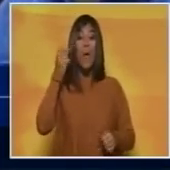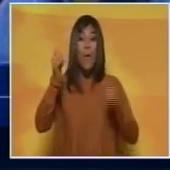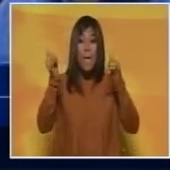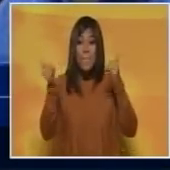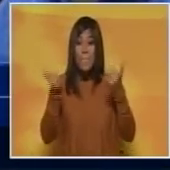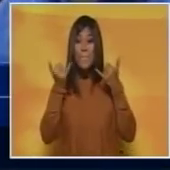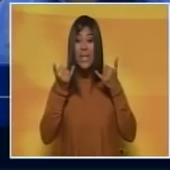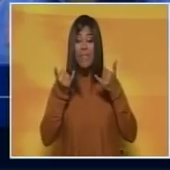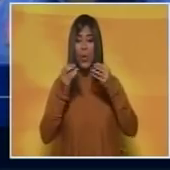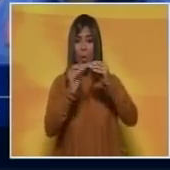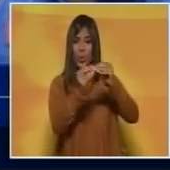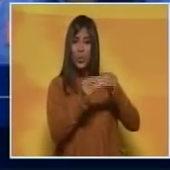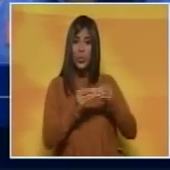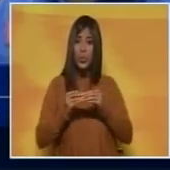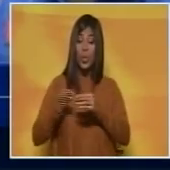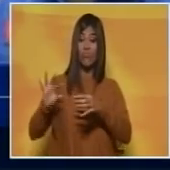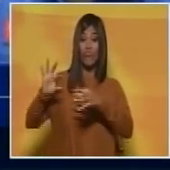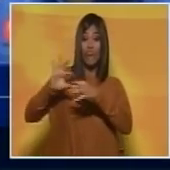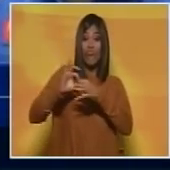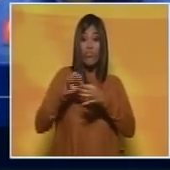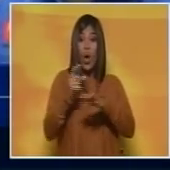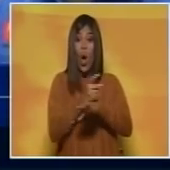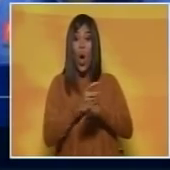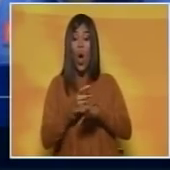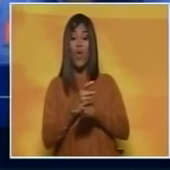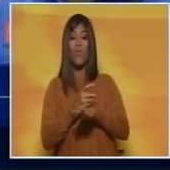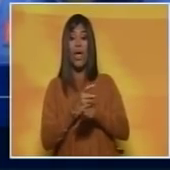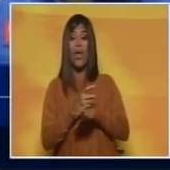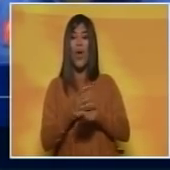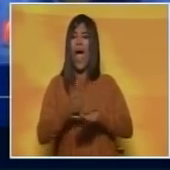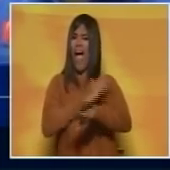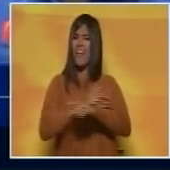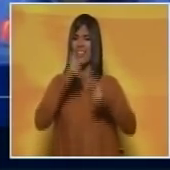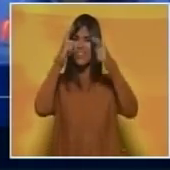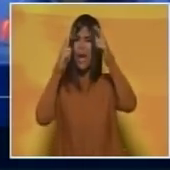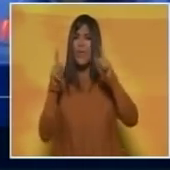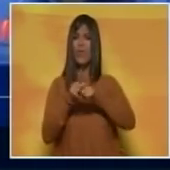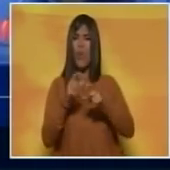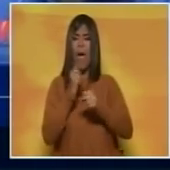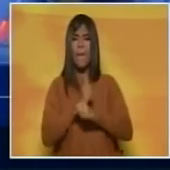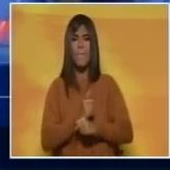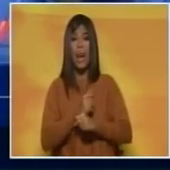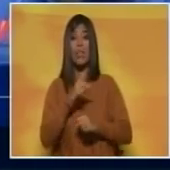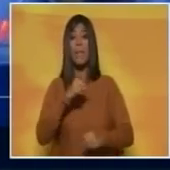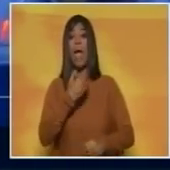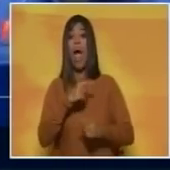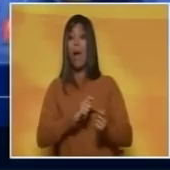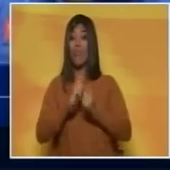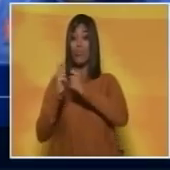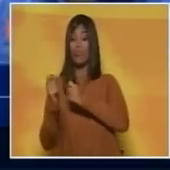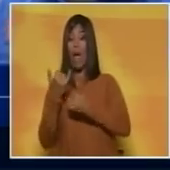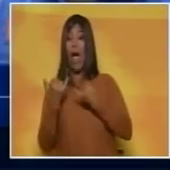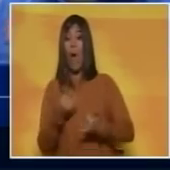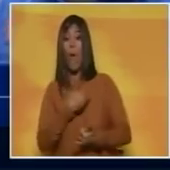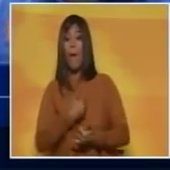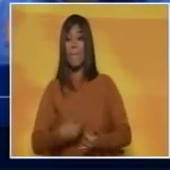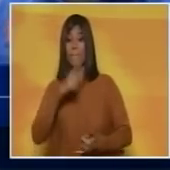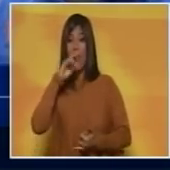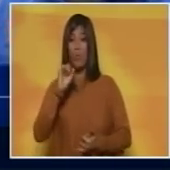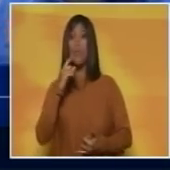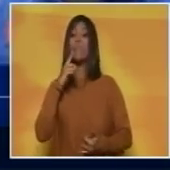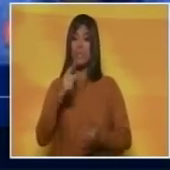construyendo conjuntamente con el gobierno, un solo gobierno, como lo quería Chávez, como lo está haciendo nuestro presidente Nicolás Maduro, y miren ustedes los